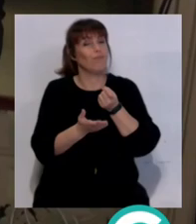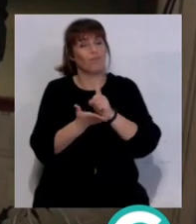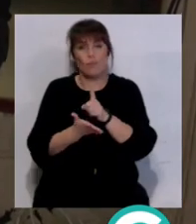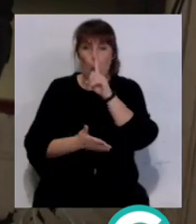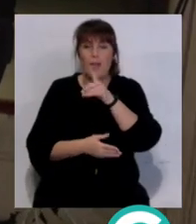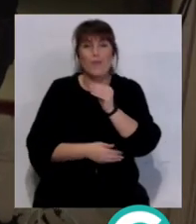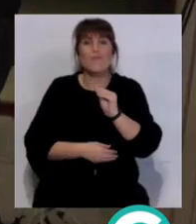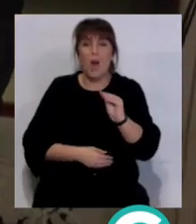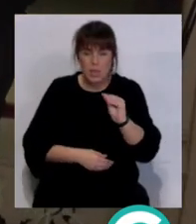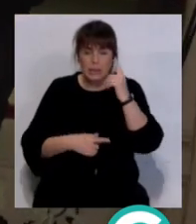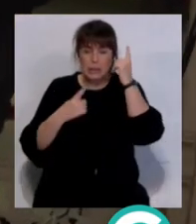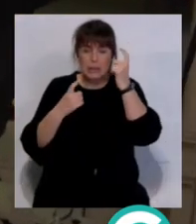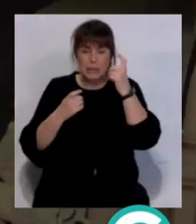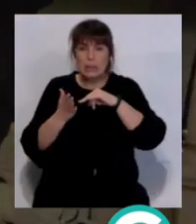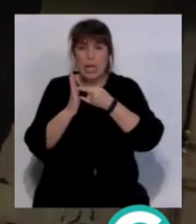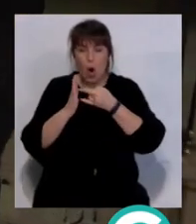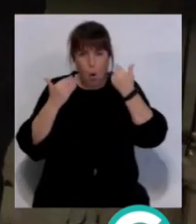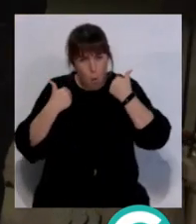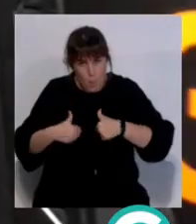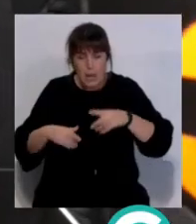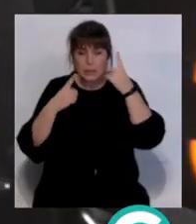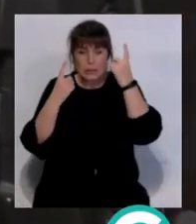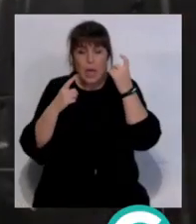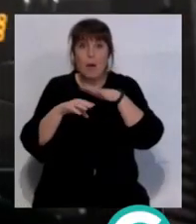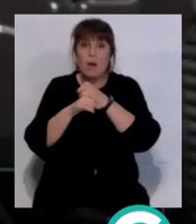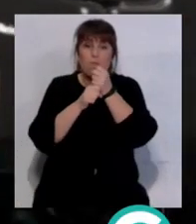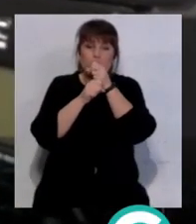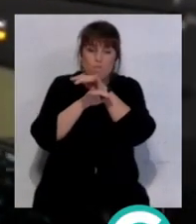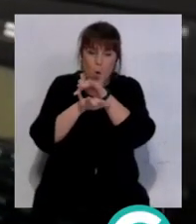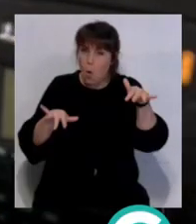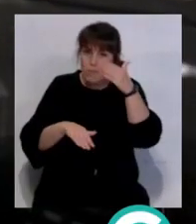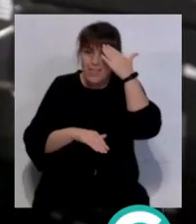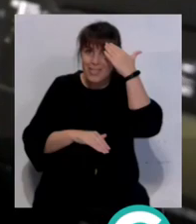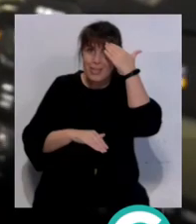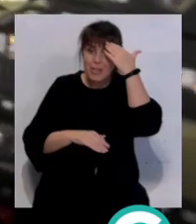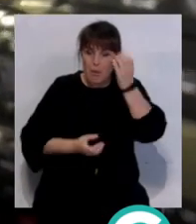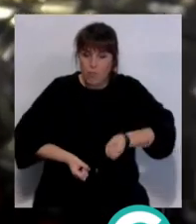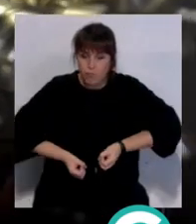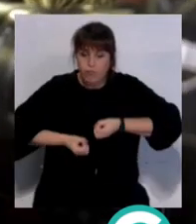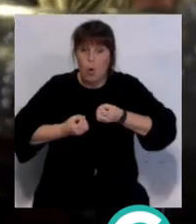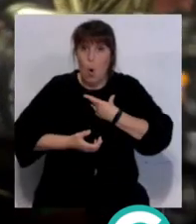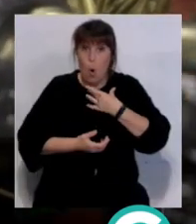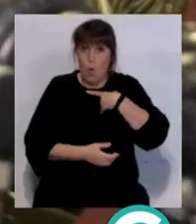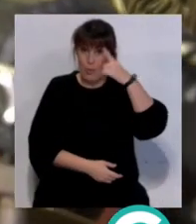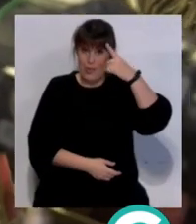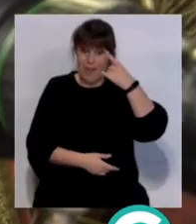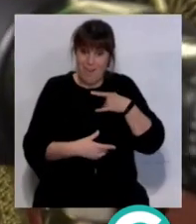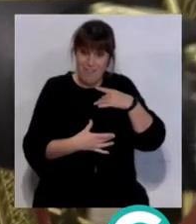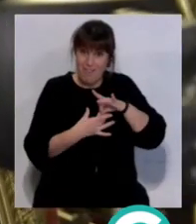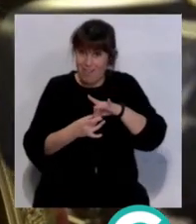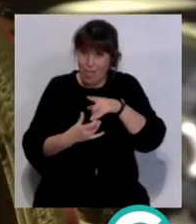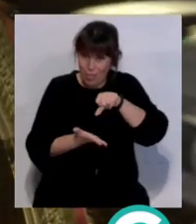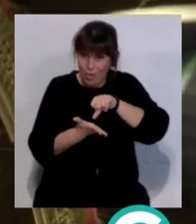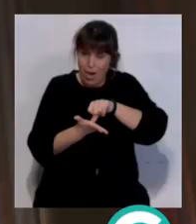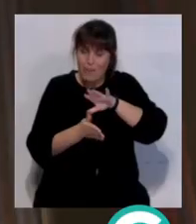más un importante esfuerzo técnico y humano para difundir una de las principales manifestaciones culturales de la ciudad, contribuyendo así a